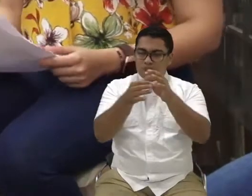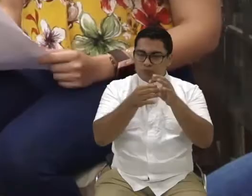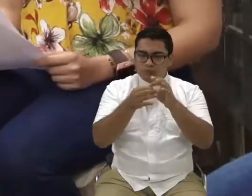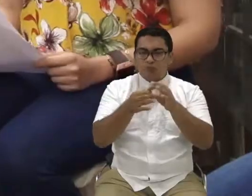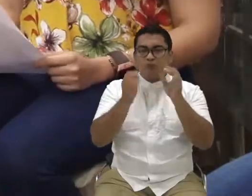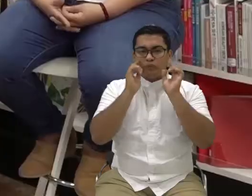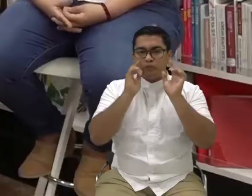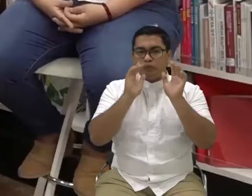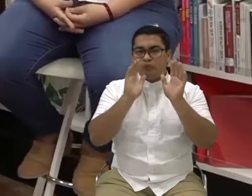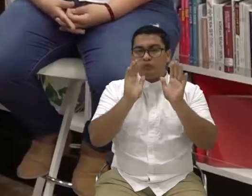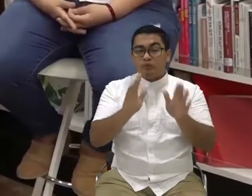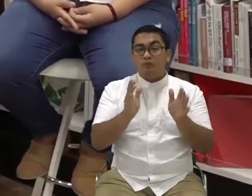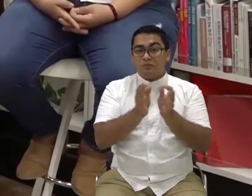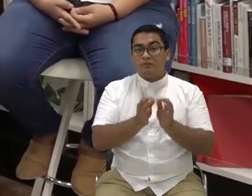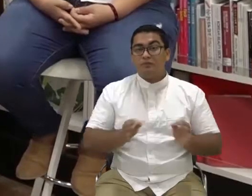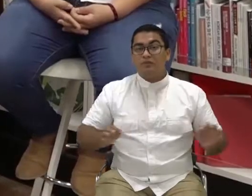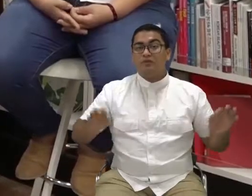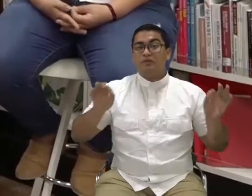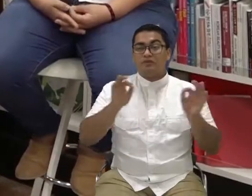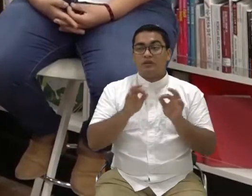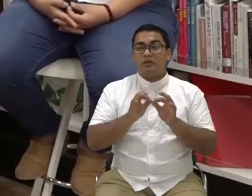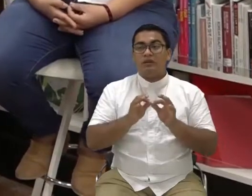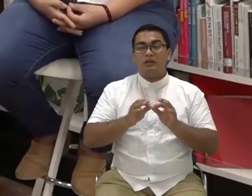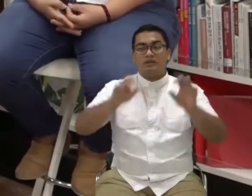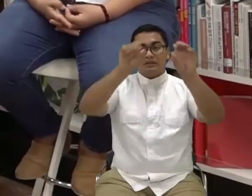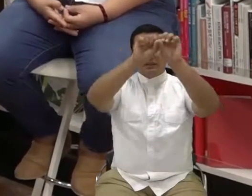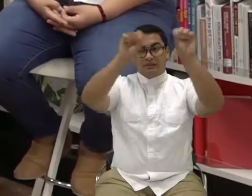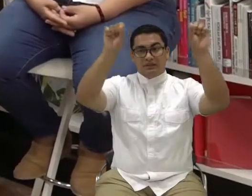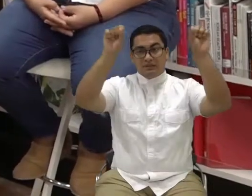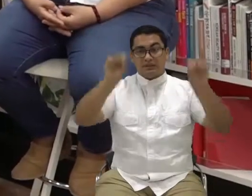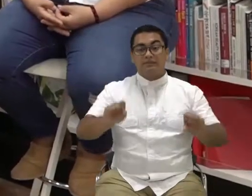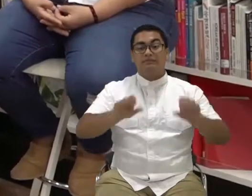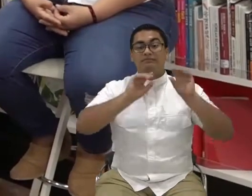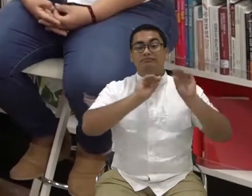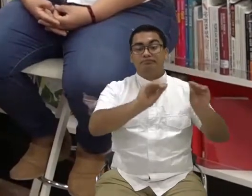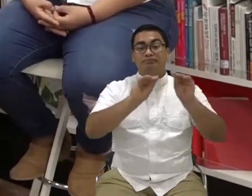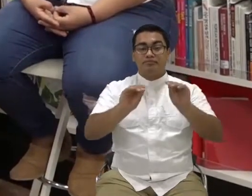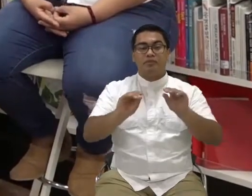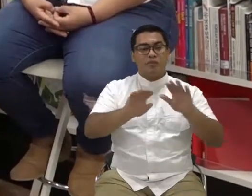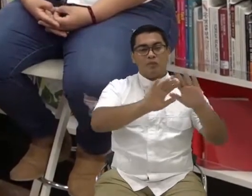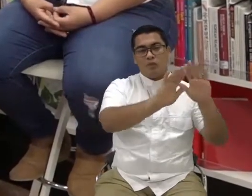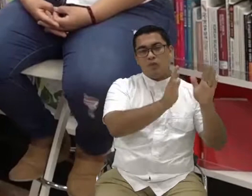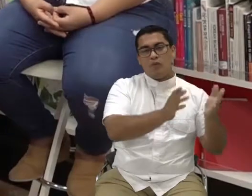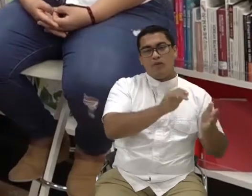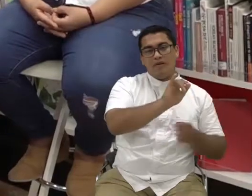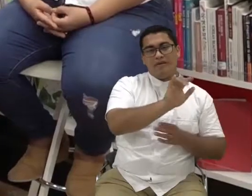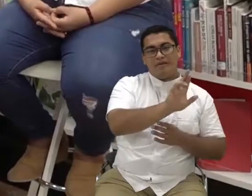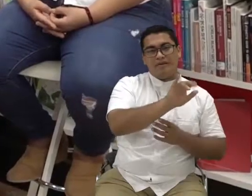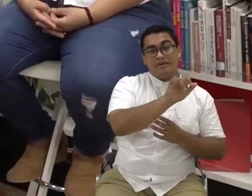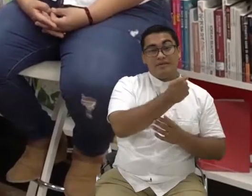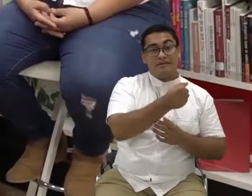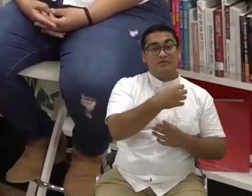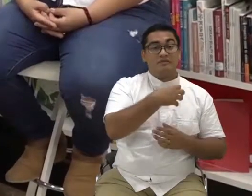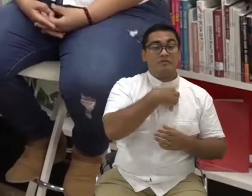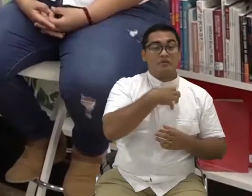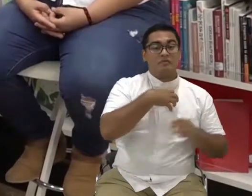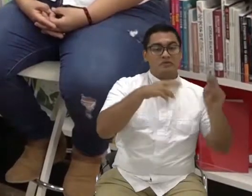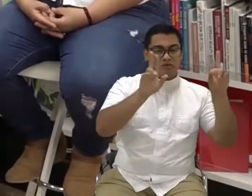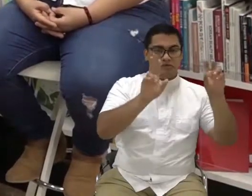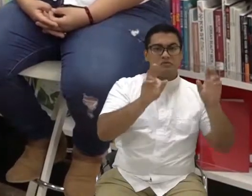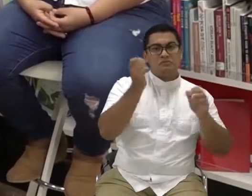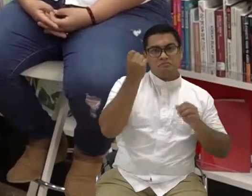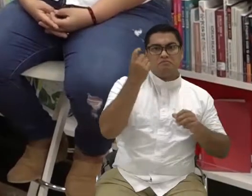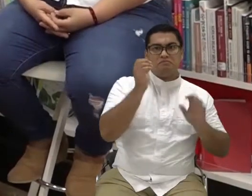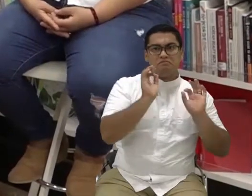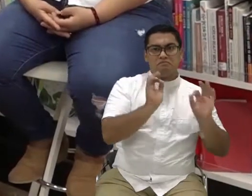principio y asumir ese rol también que tenemos en el liderazgo de formación. Veíamos, yo escucho a Iris ahorita, por ejemplo, el empoderamiento que tiene del